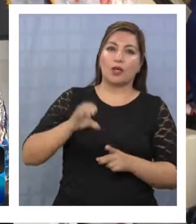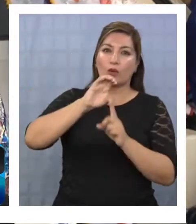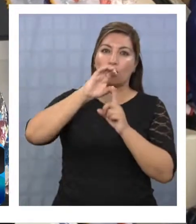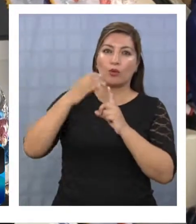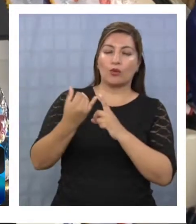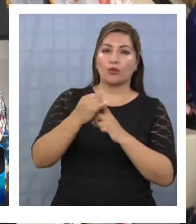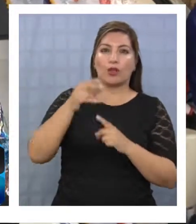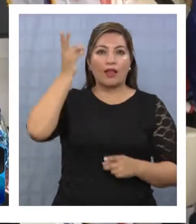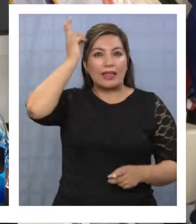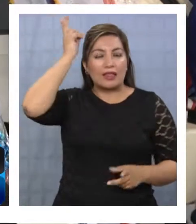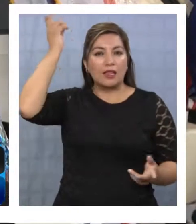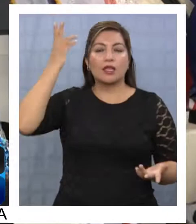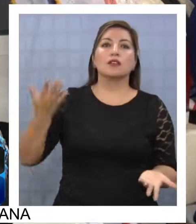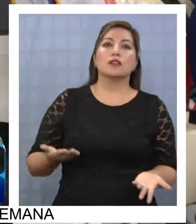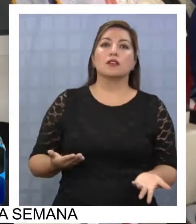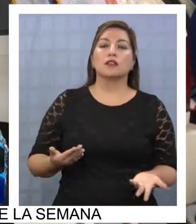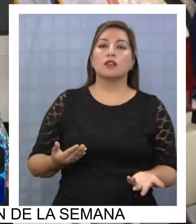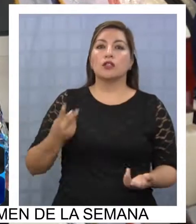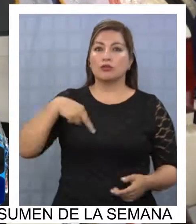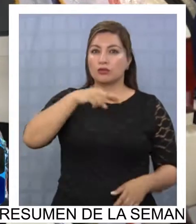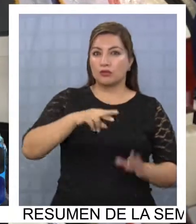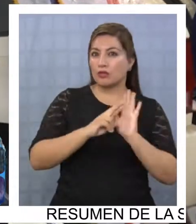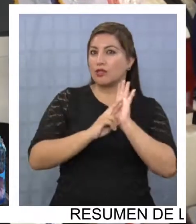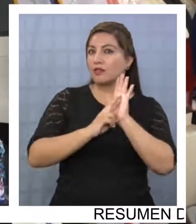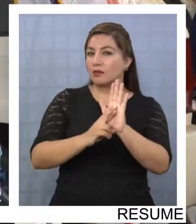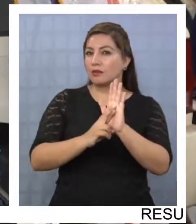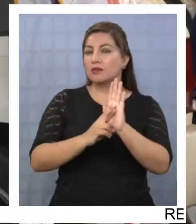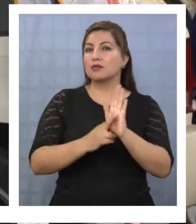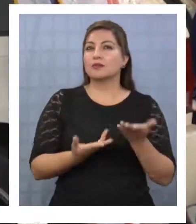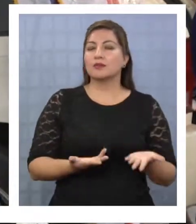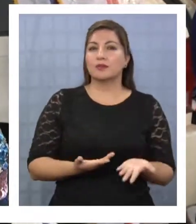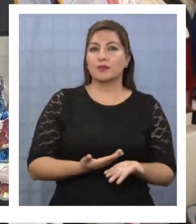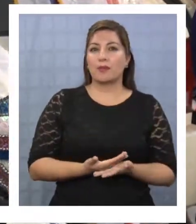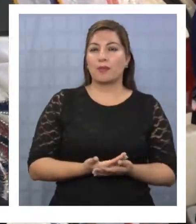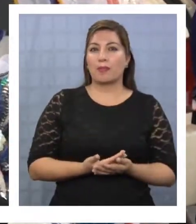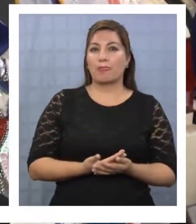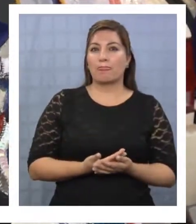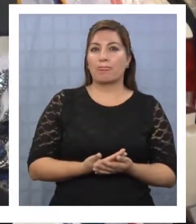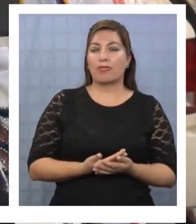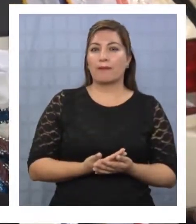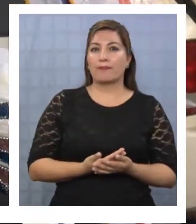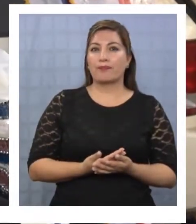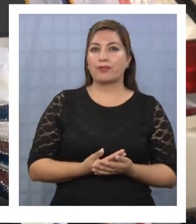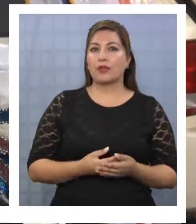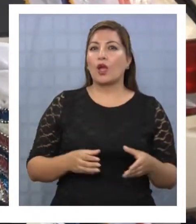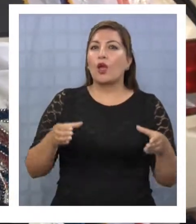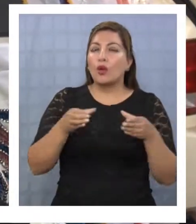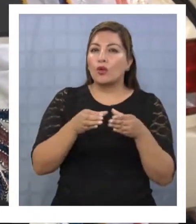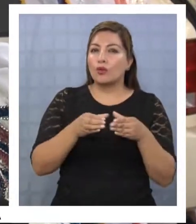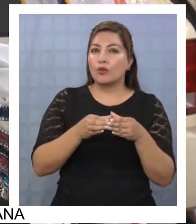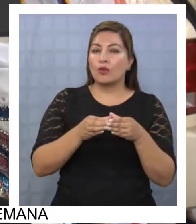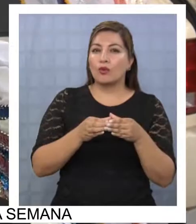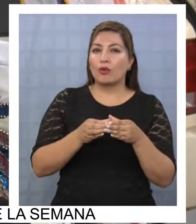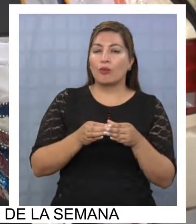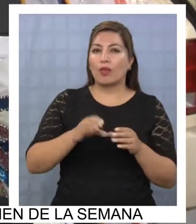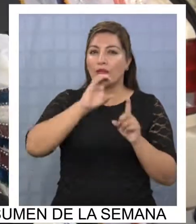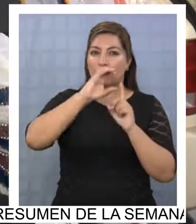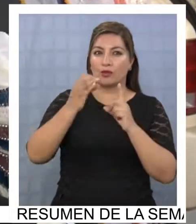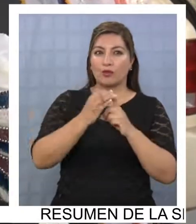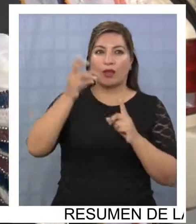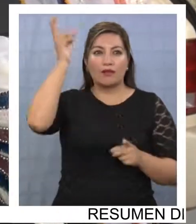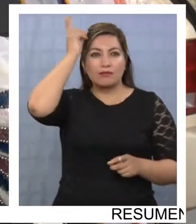cultura indígena, porque igual representamos en parte a lo que son las etnias y la cultura indígena acá. Acá